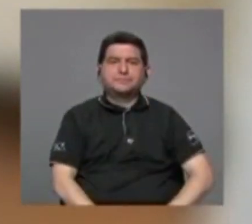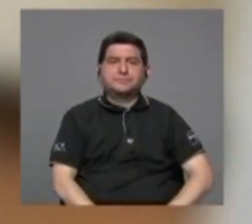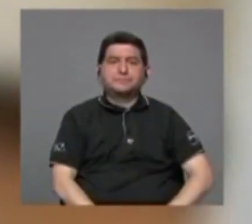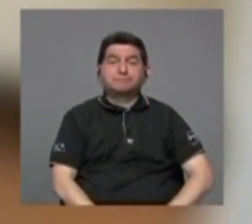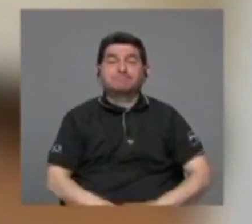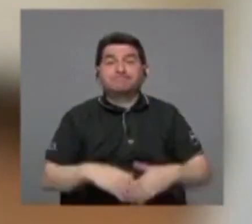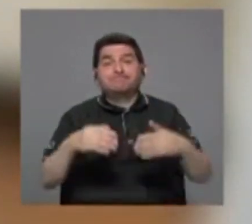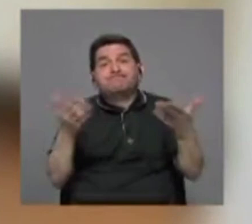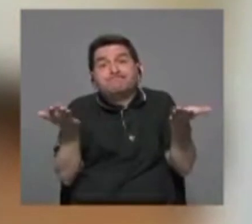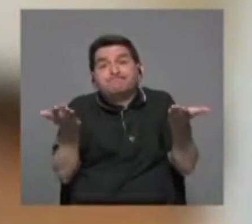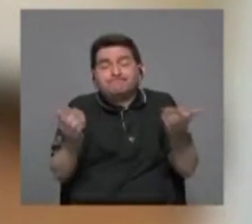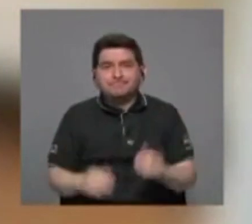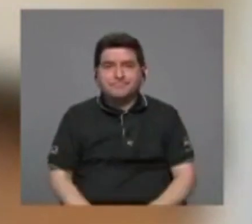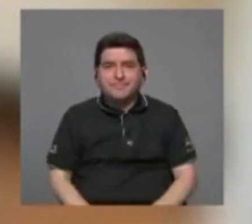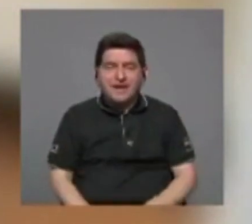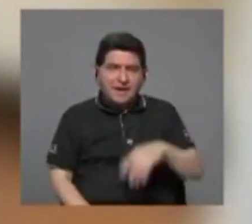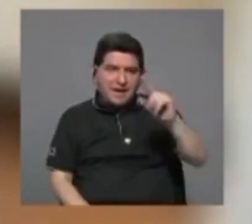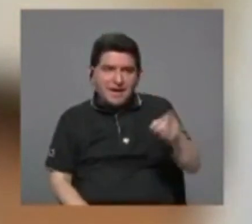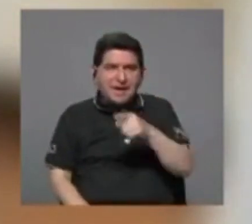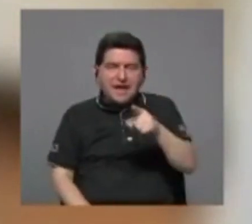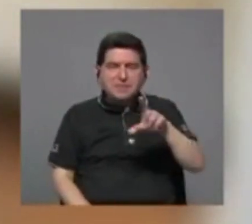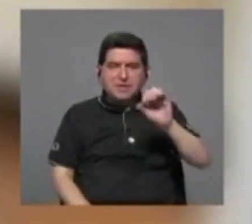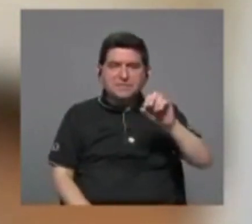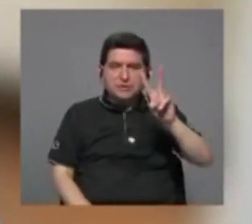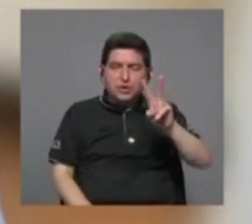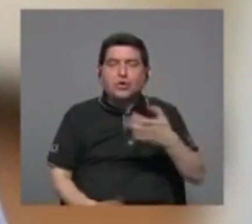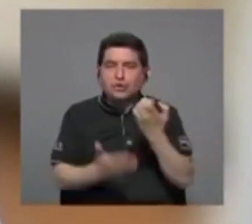el tema de la descarbonización de la economía